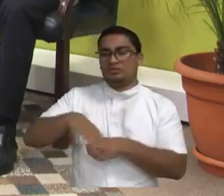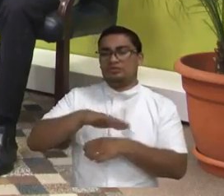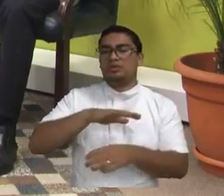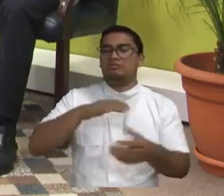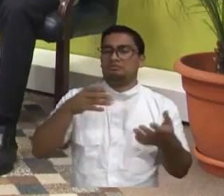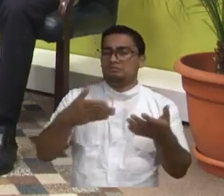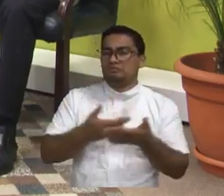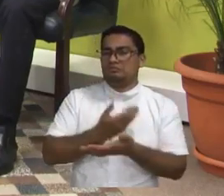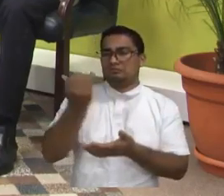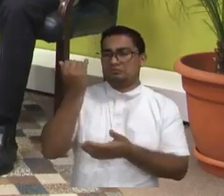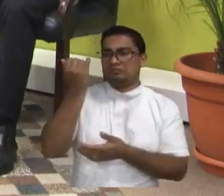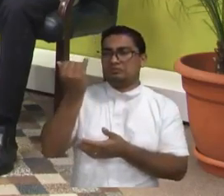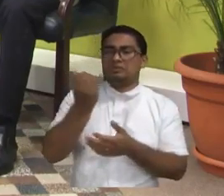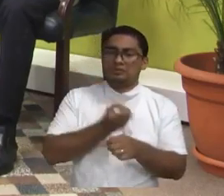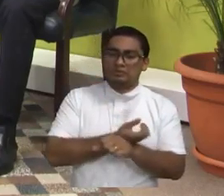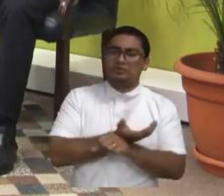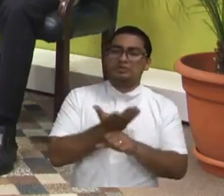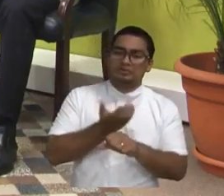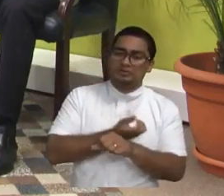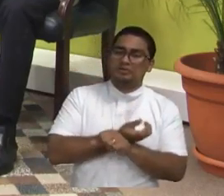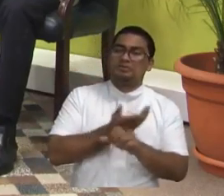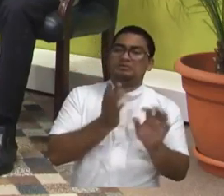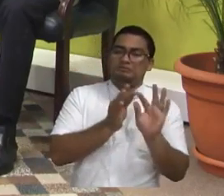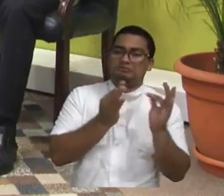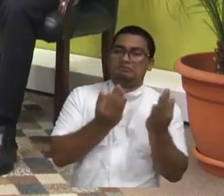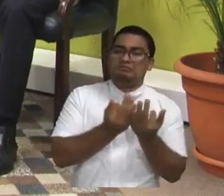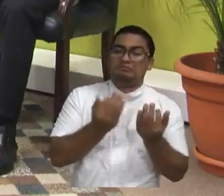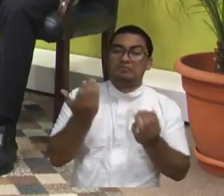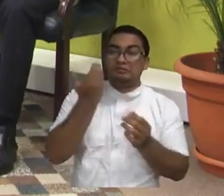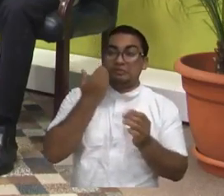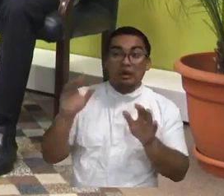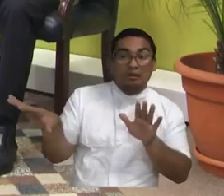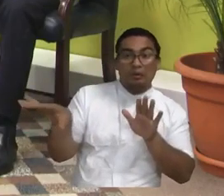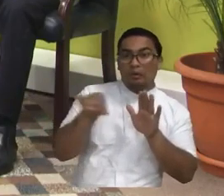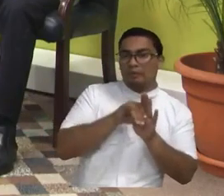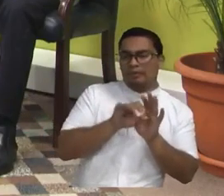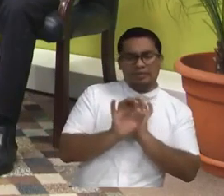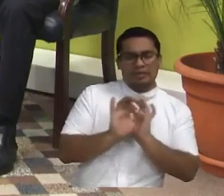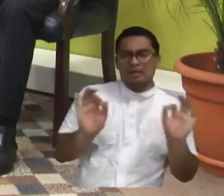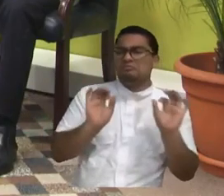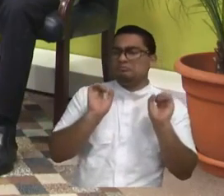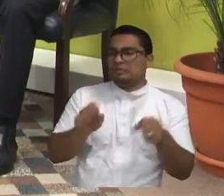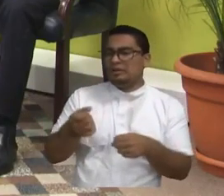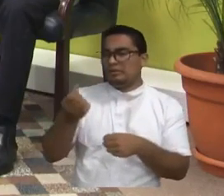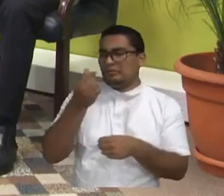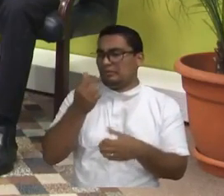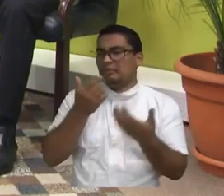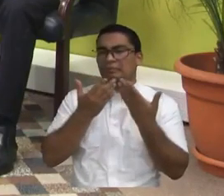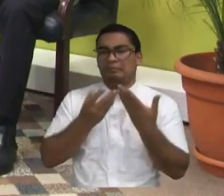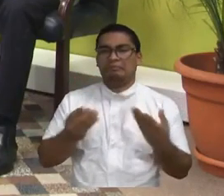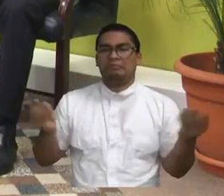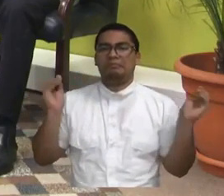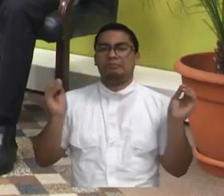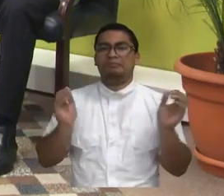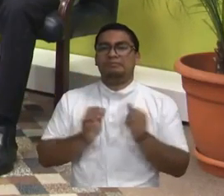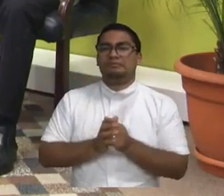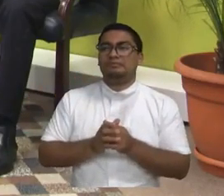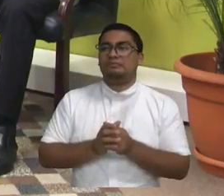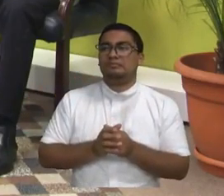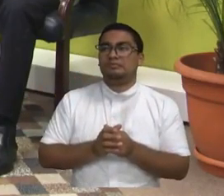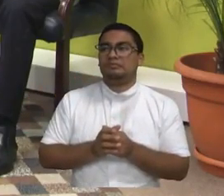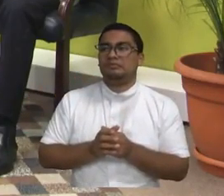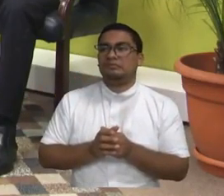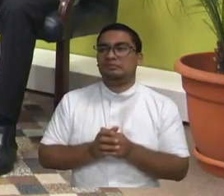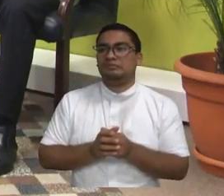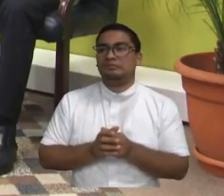crear y a crear conciencia en la familia de que no es una enfermedad, que no se va a pasar, que es curable, pero que hay que evitar el estigma de